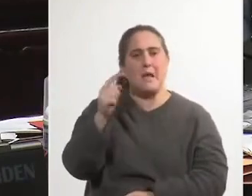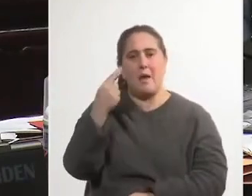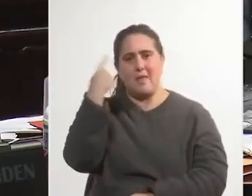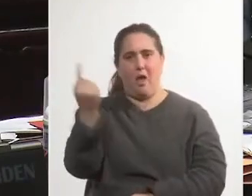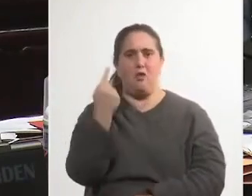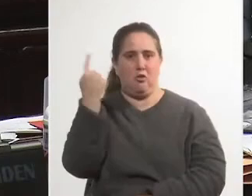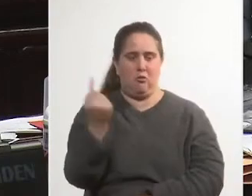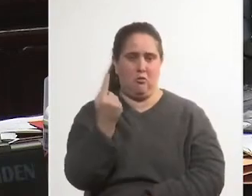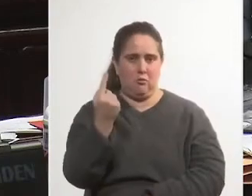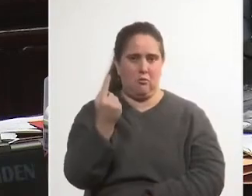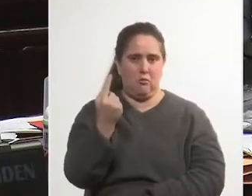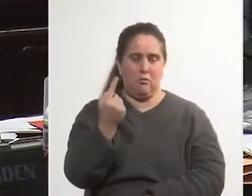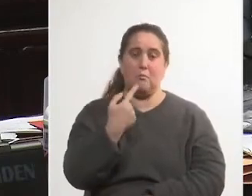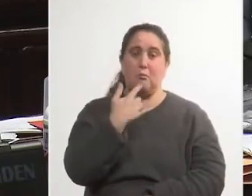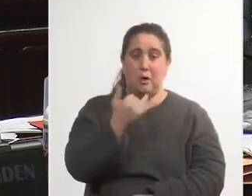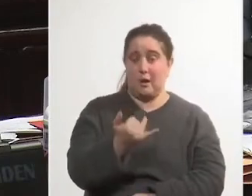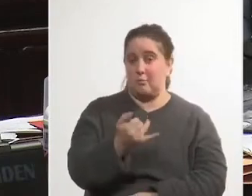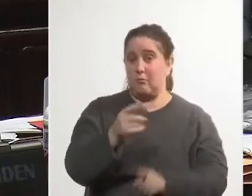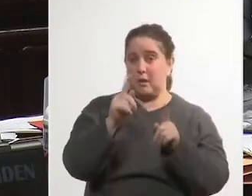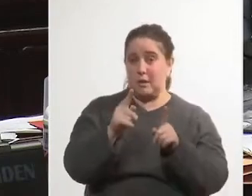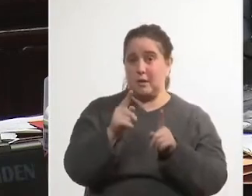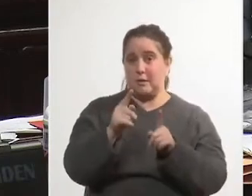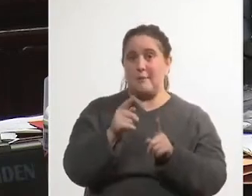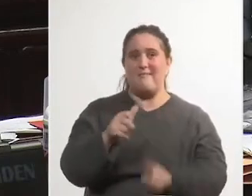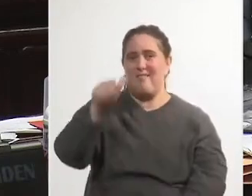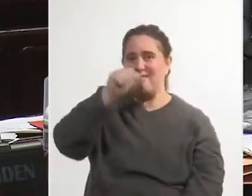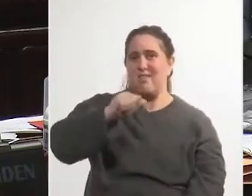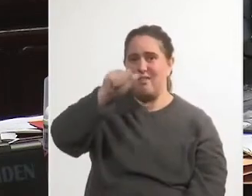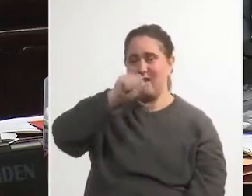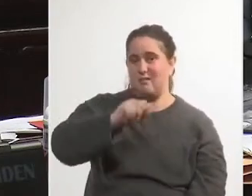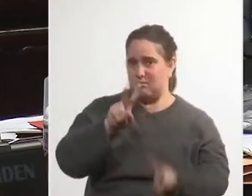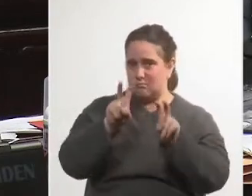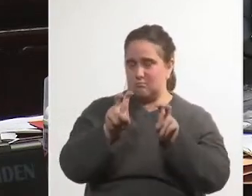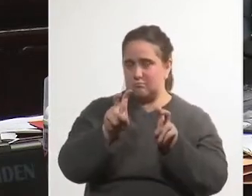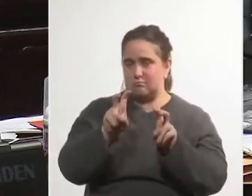multinacionales. El caso, por ejemplo, de la bebida,